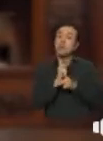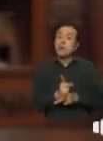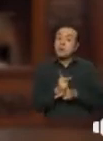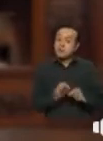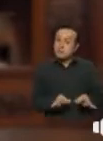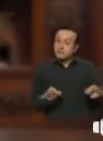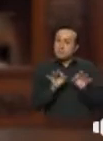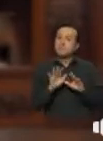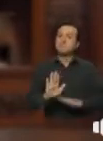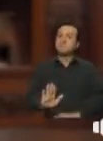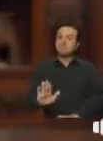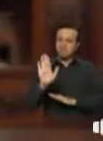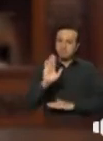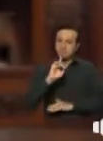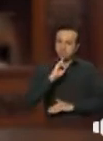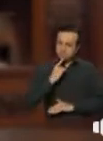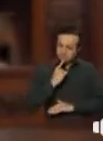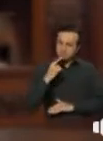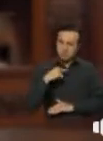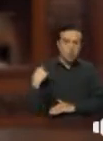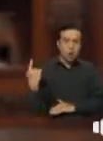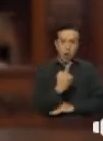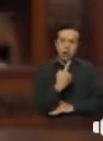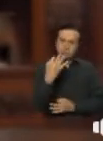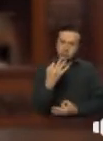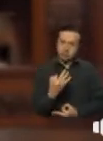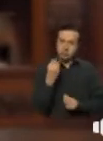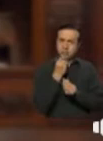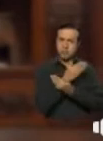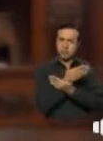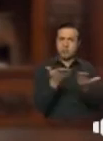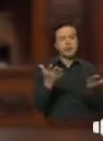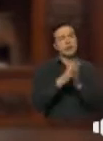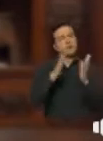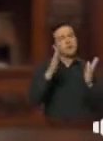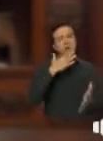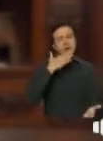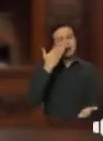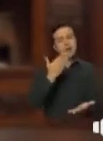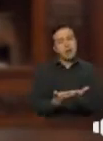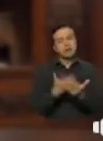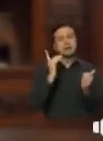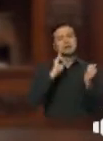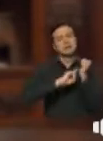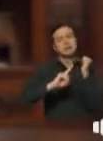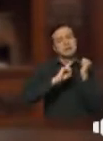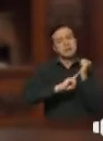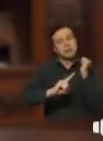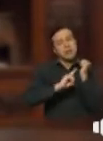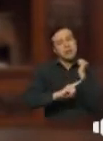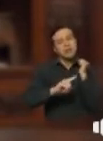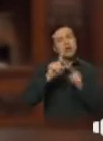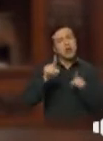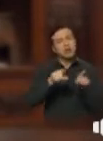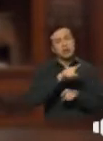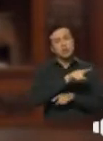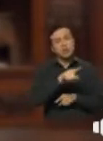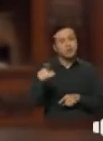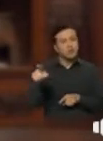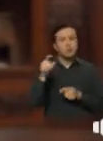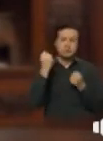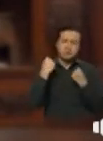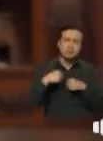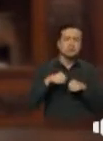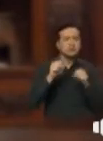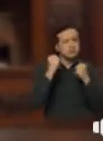debemos comprometernos seriamente todos. Quiero hacer un público agradecimiento a todas las hermanas y hermanos que siguen trabajando para